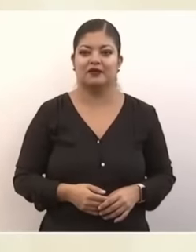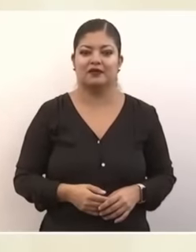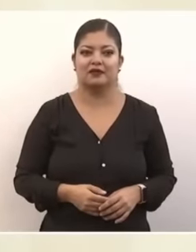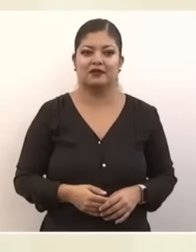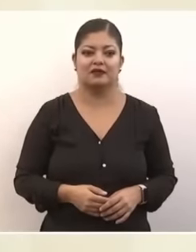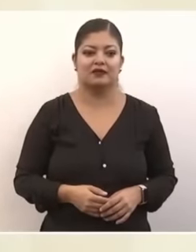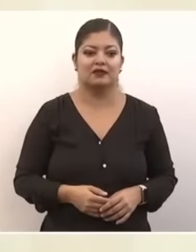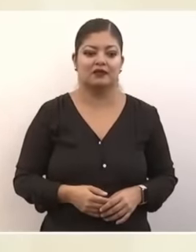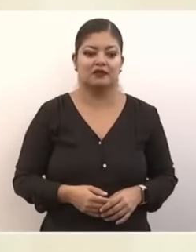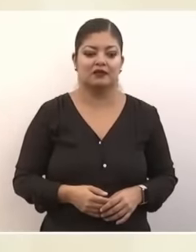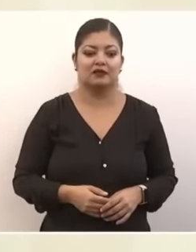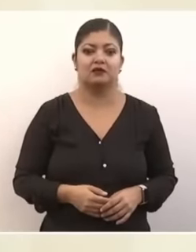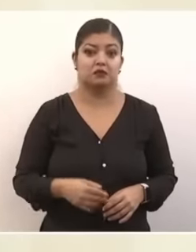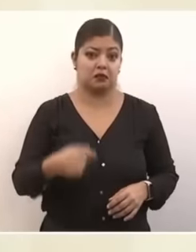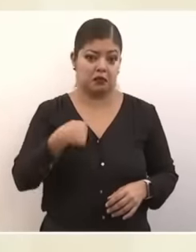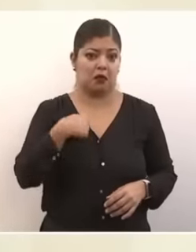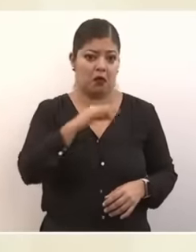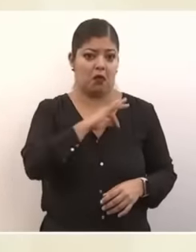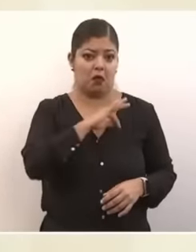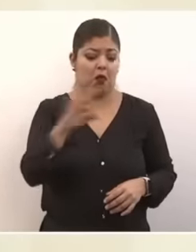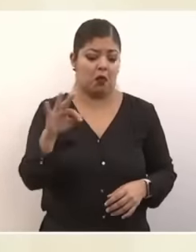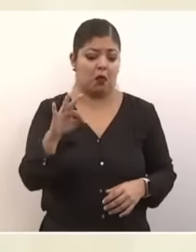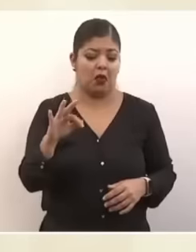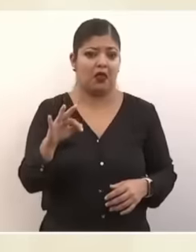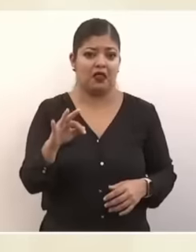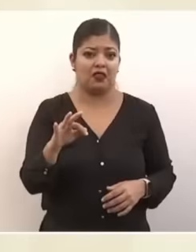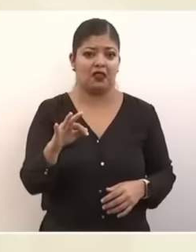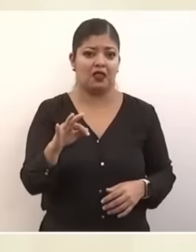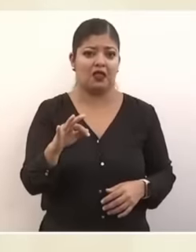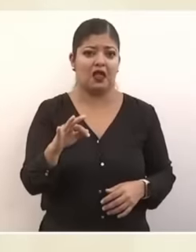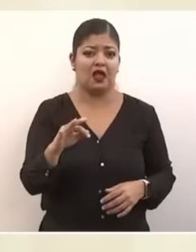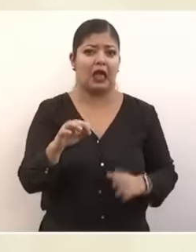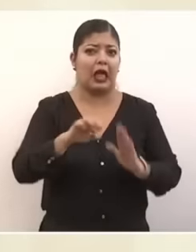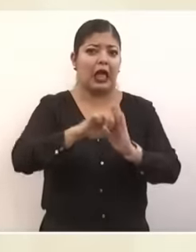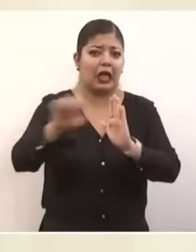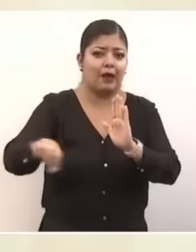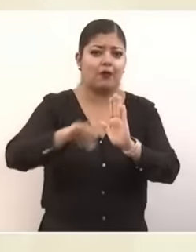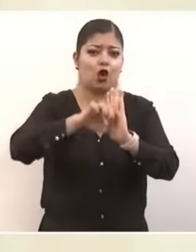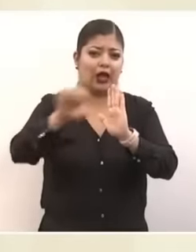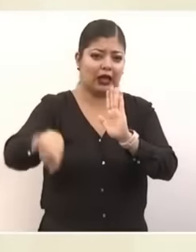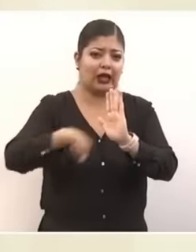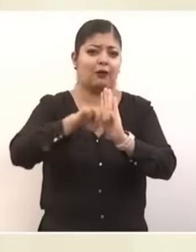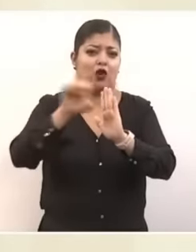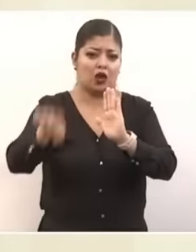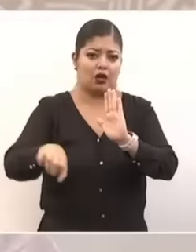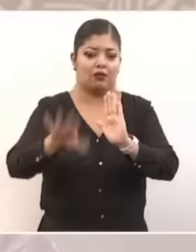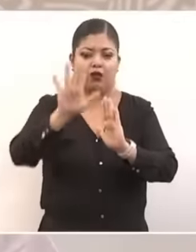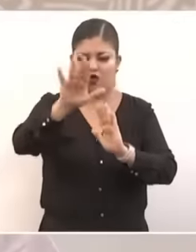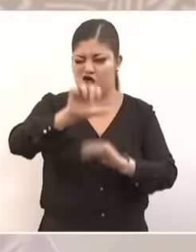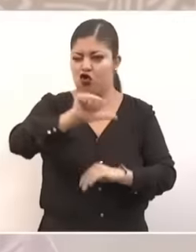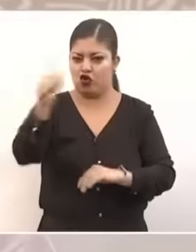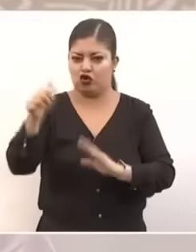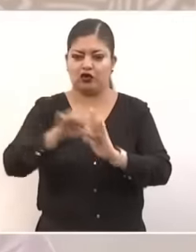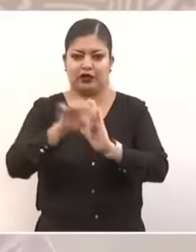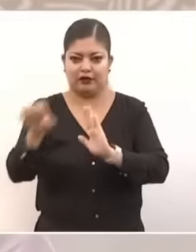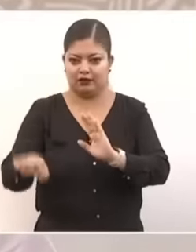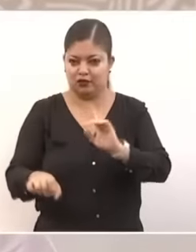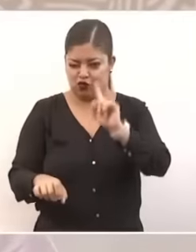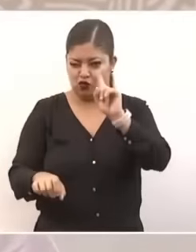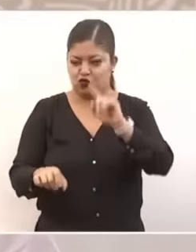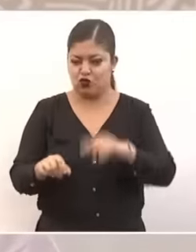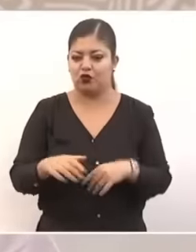Y así les podría poner otros ejemplos. Les voy a poner uno más.